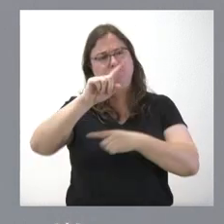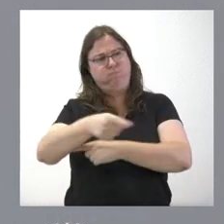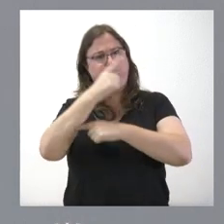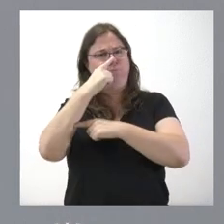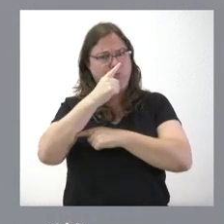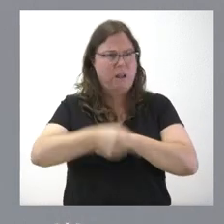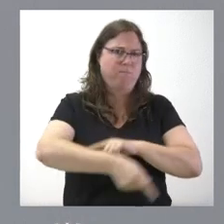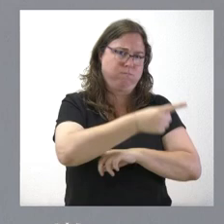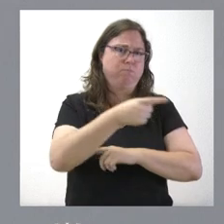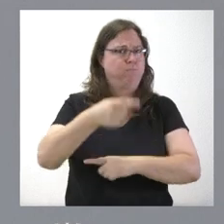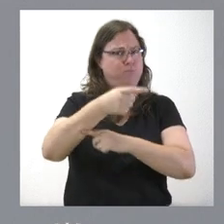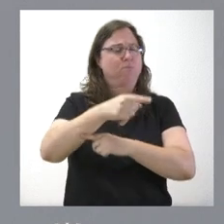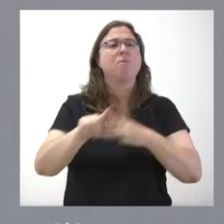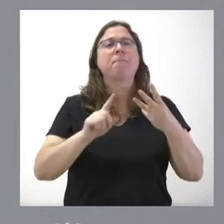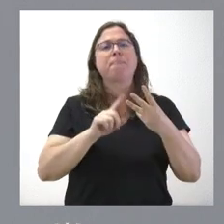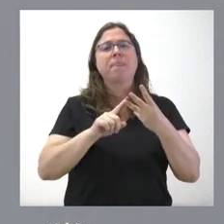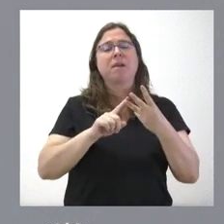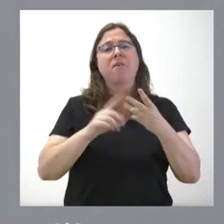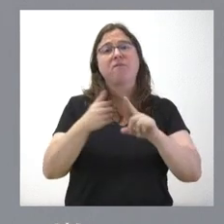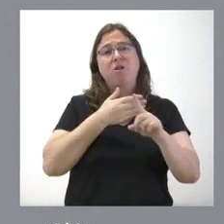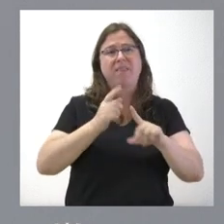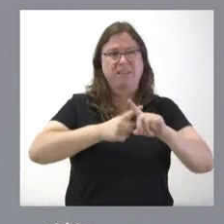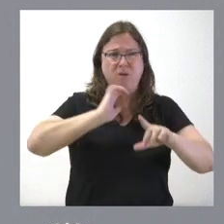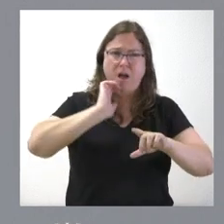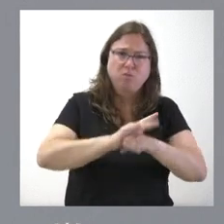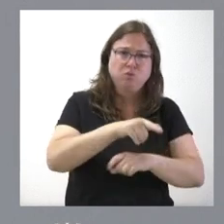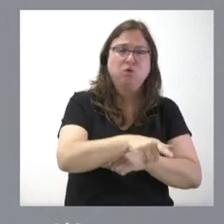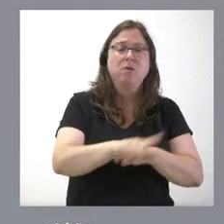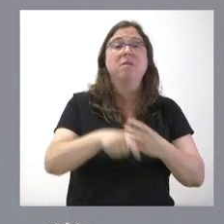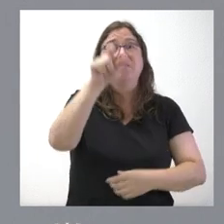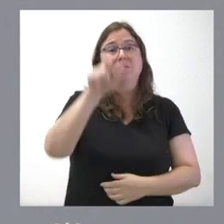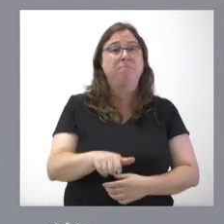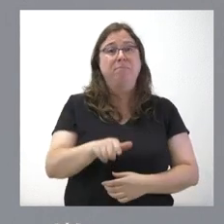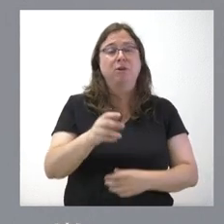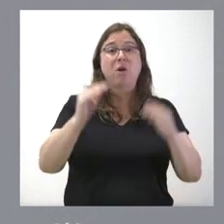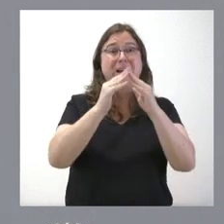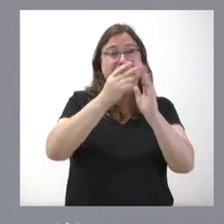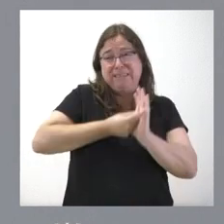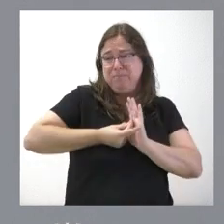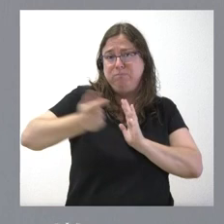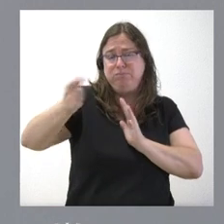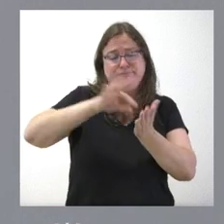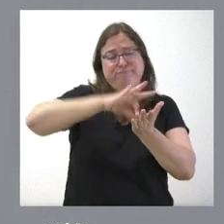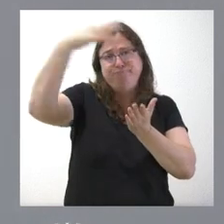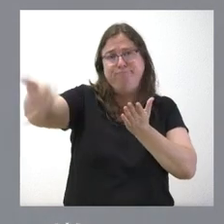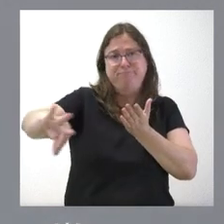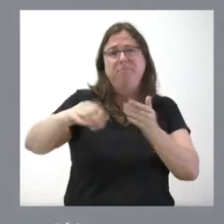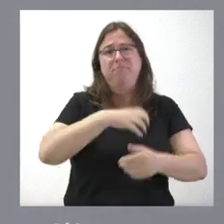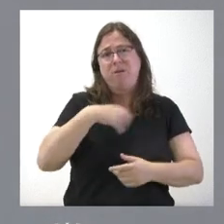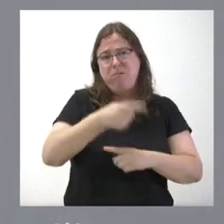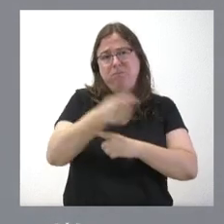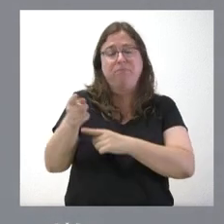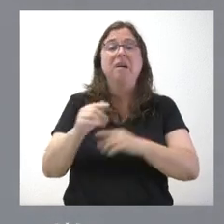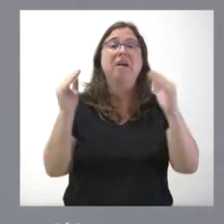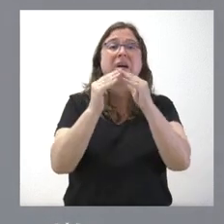de explotación sexual Víctimas de violencia sexual personas objeto de desahucio de su vivienda habitual personas sin hogar y otras